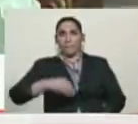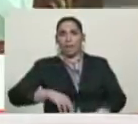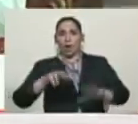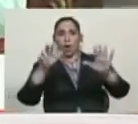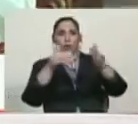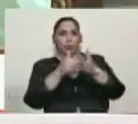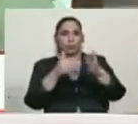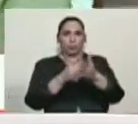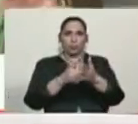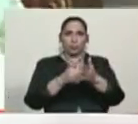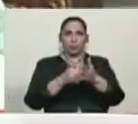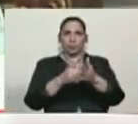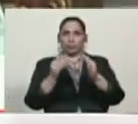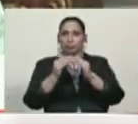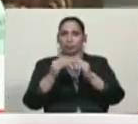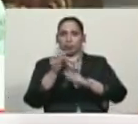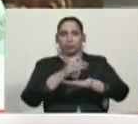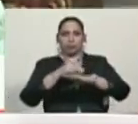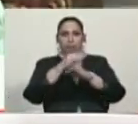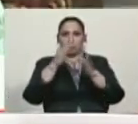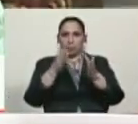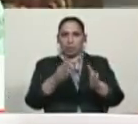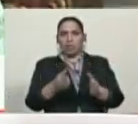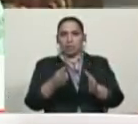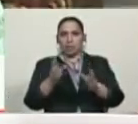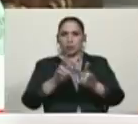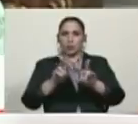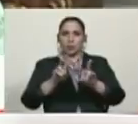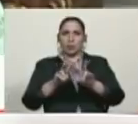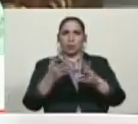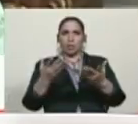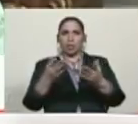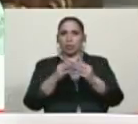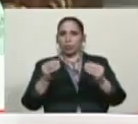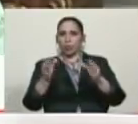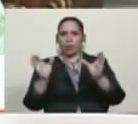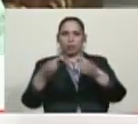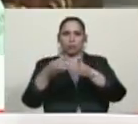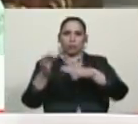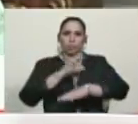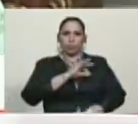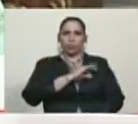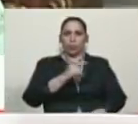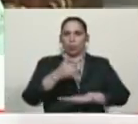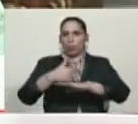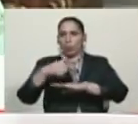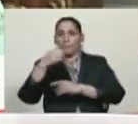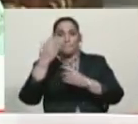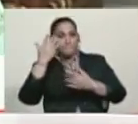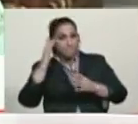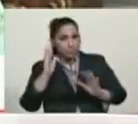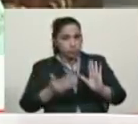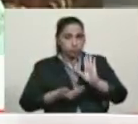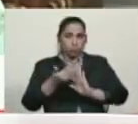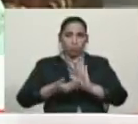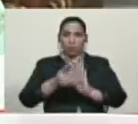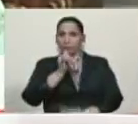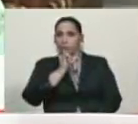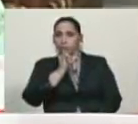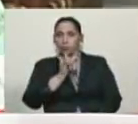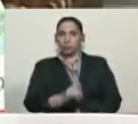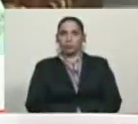el ministro de vivienda y todo el equipo social y los gobernadores pero me pareció importante